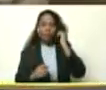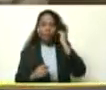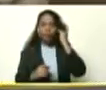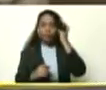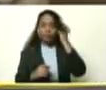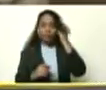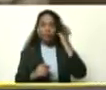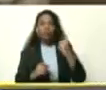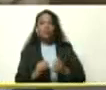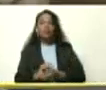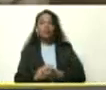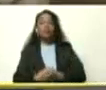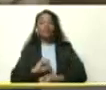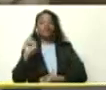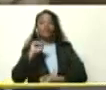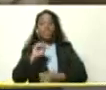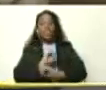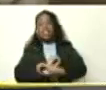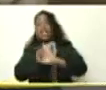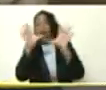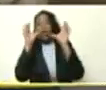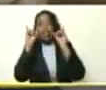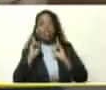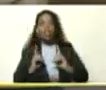Así que fue acertada la decisión que tomé.